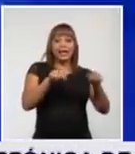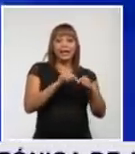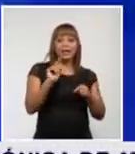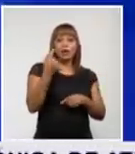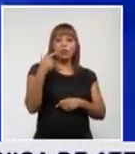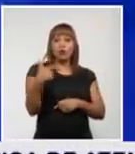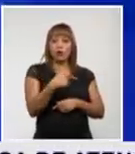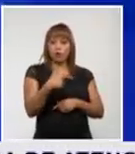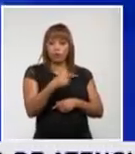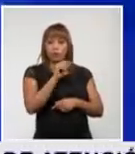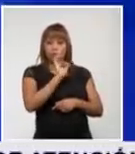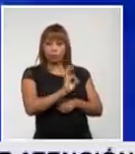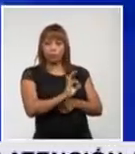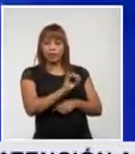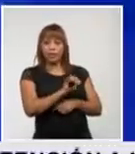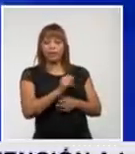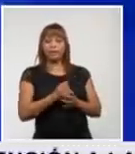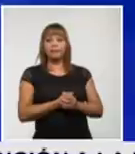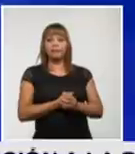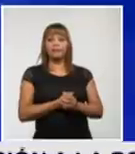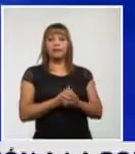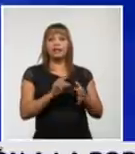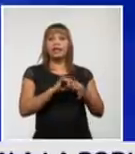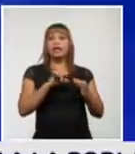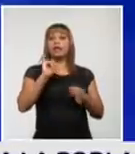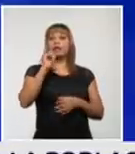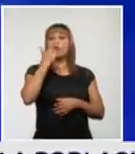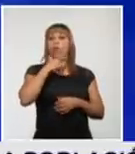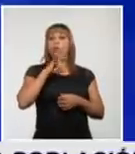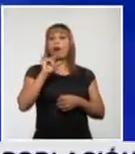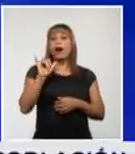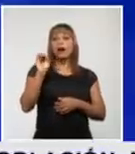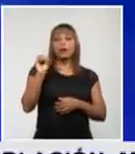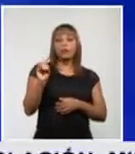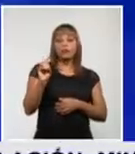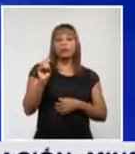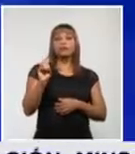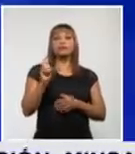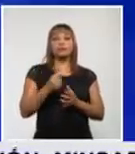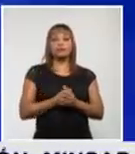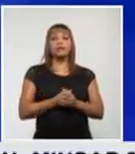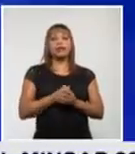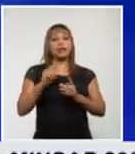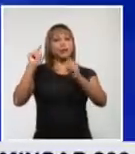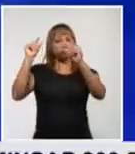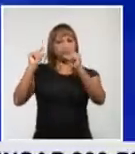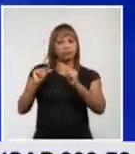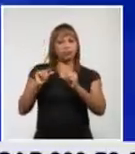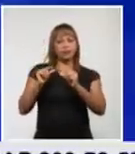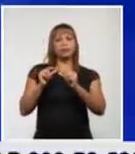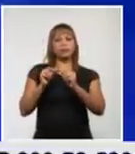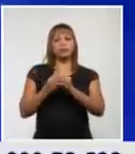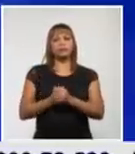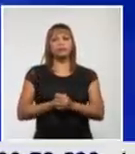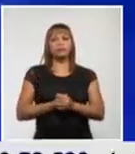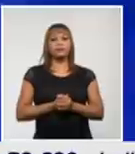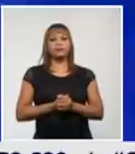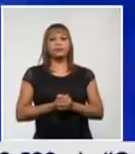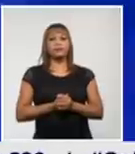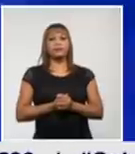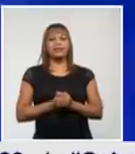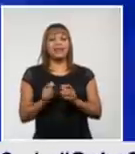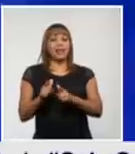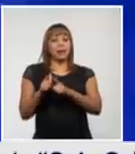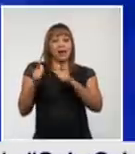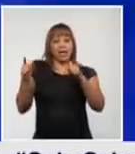Guayos y en Meneses, un caso que es una cifra inferior. Realmente la mayor